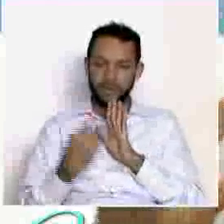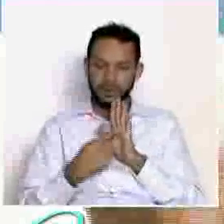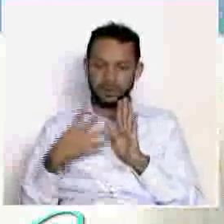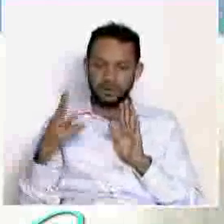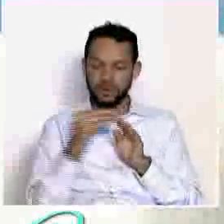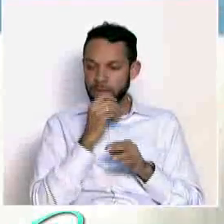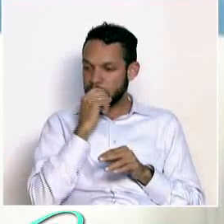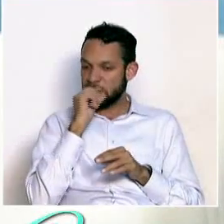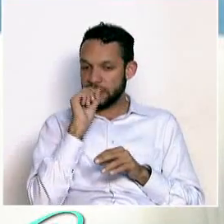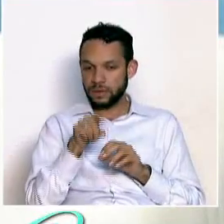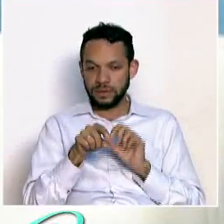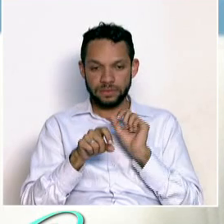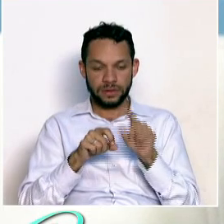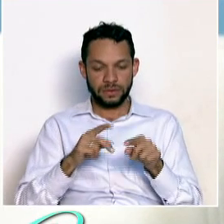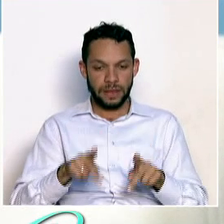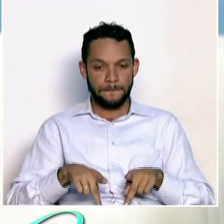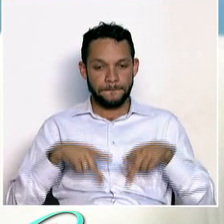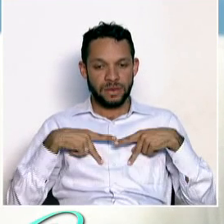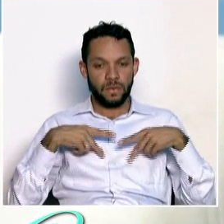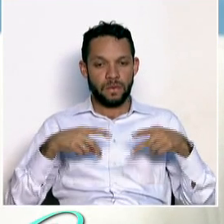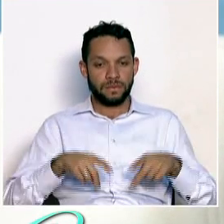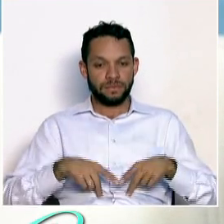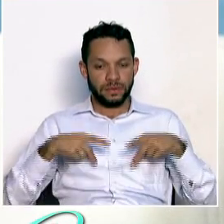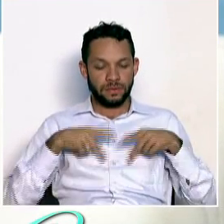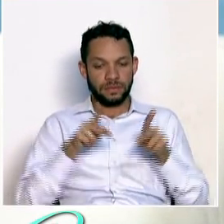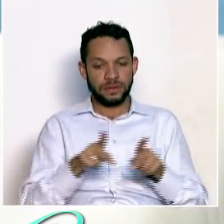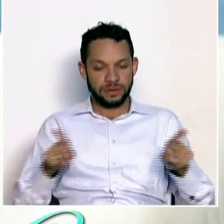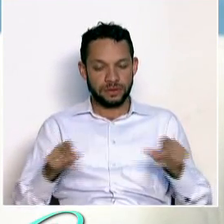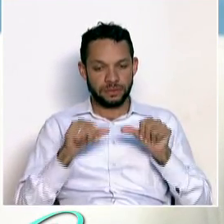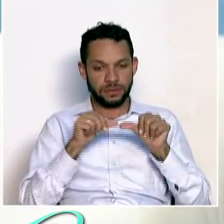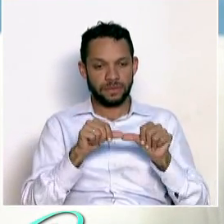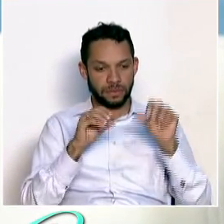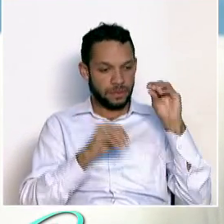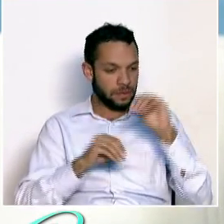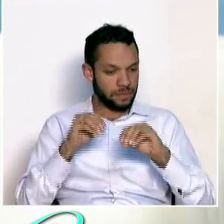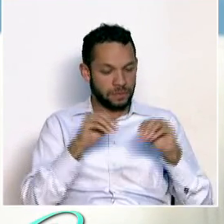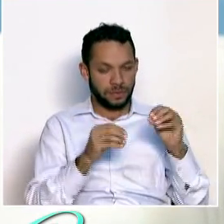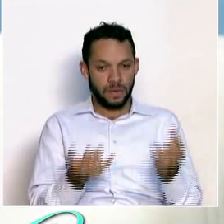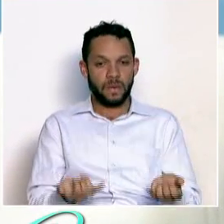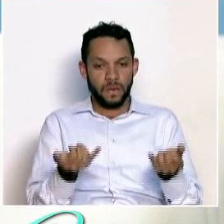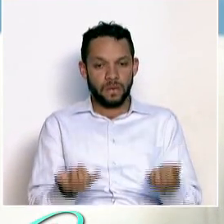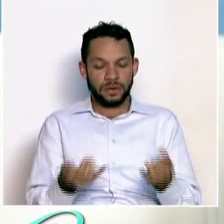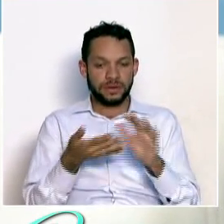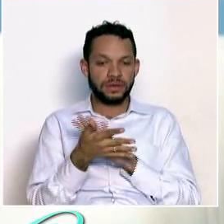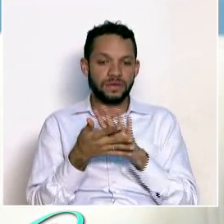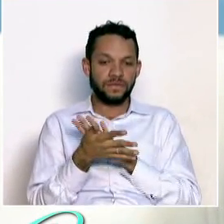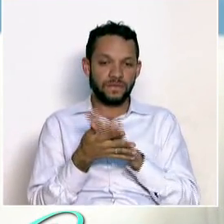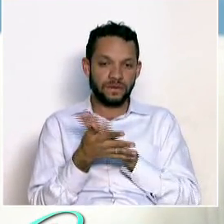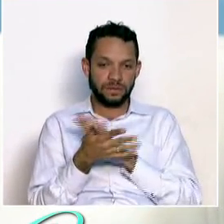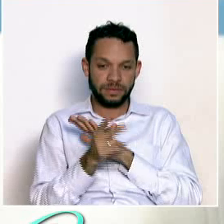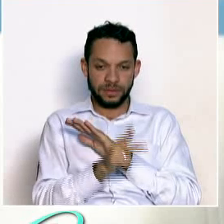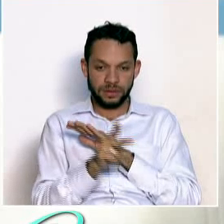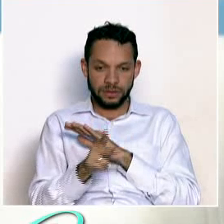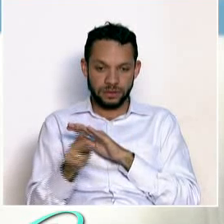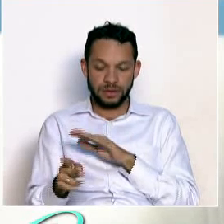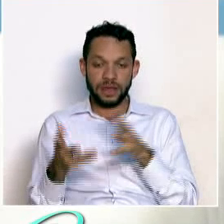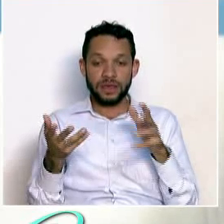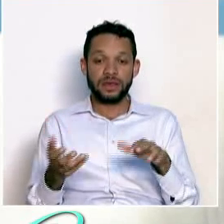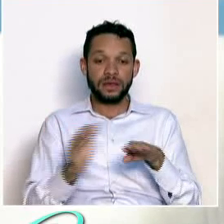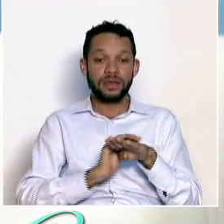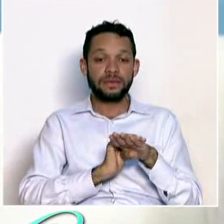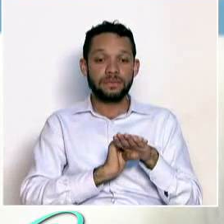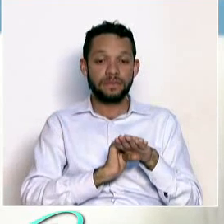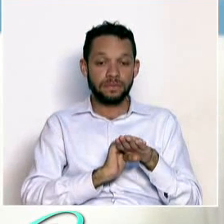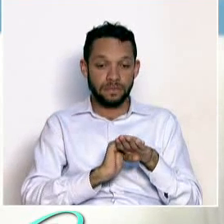pregunta debería estar en todas las historias clínicas. Y hoy, a raíz de estas historias clínicas, quise invitar a